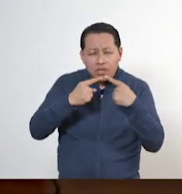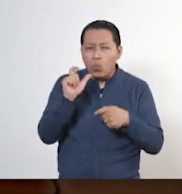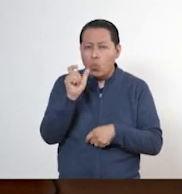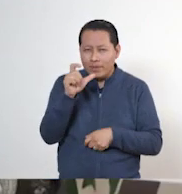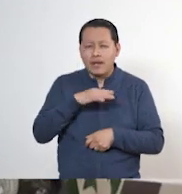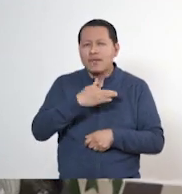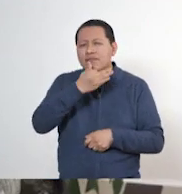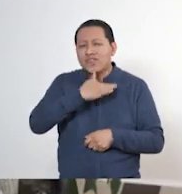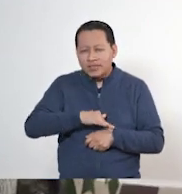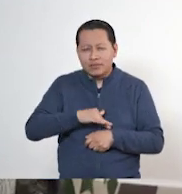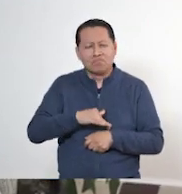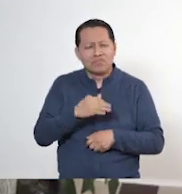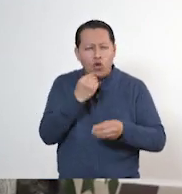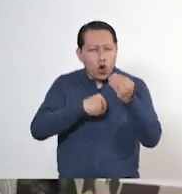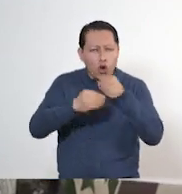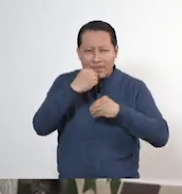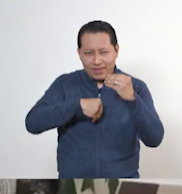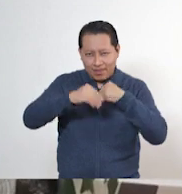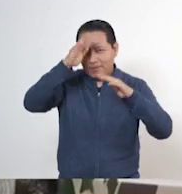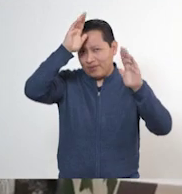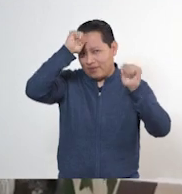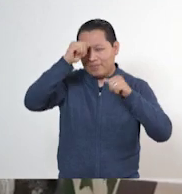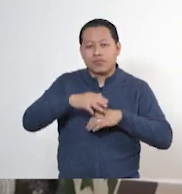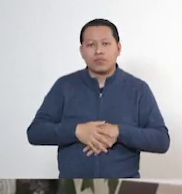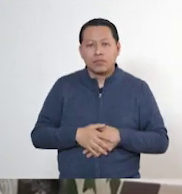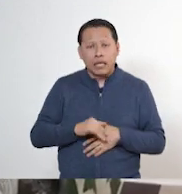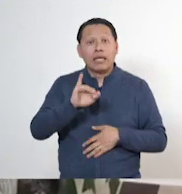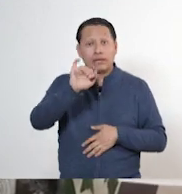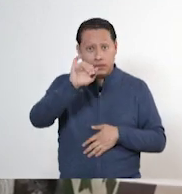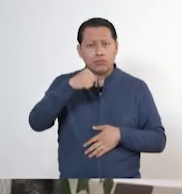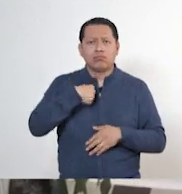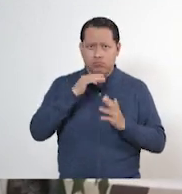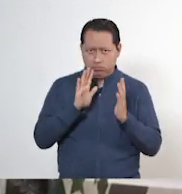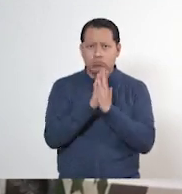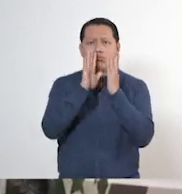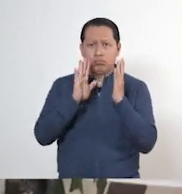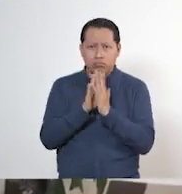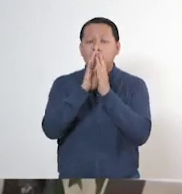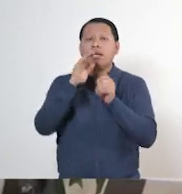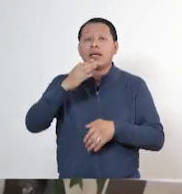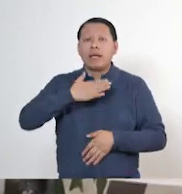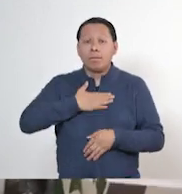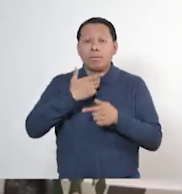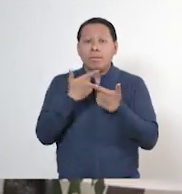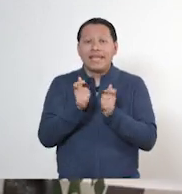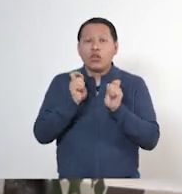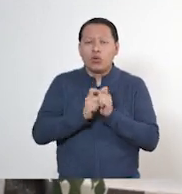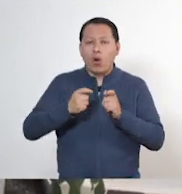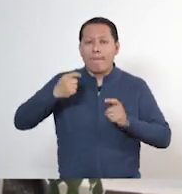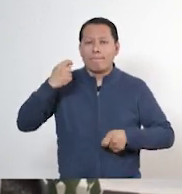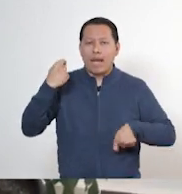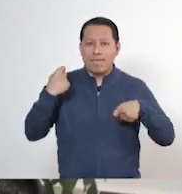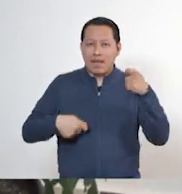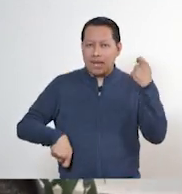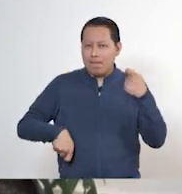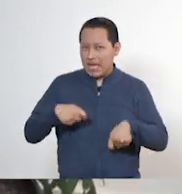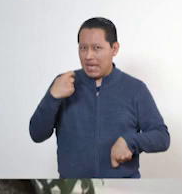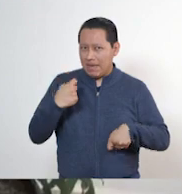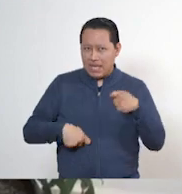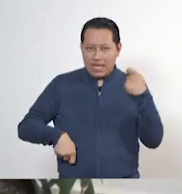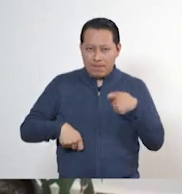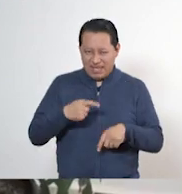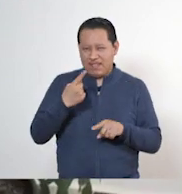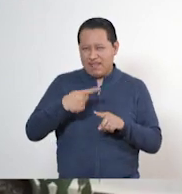convivio. Sí, he participado en decisiones. Por ejemplo, en mi grupo de banda de guerra de la escuela,